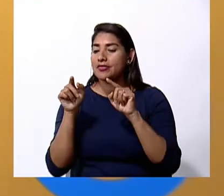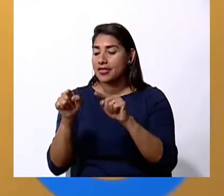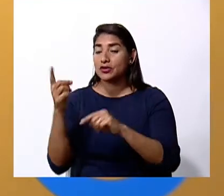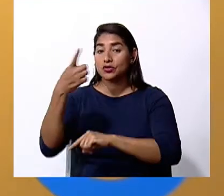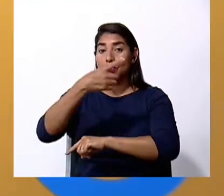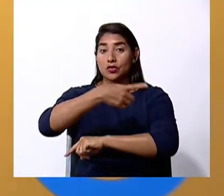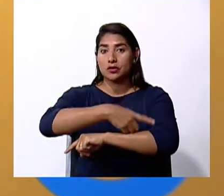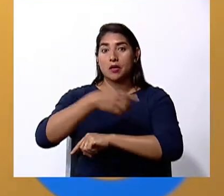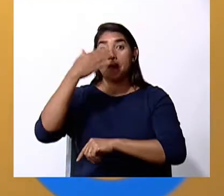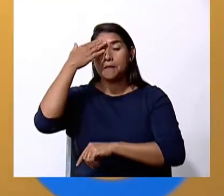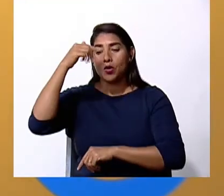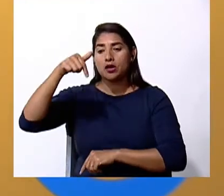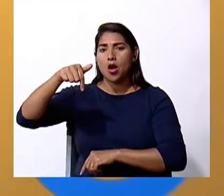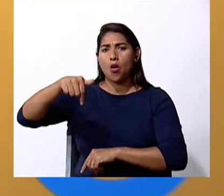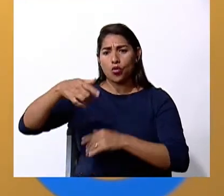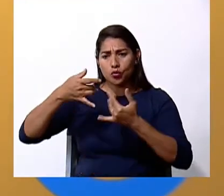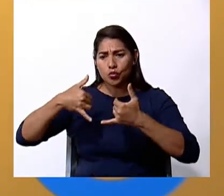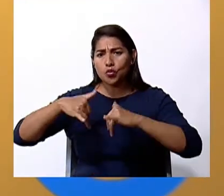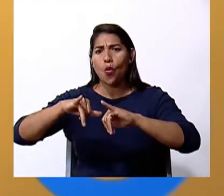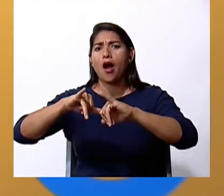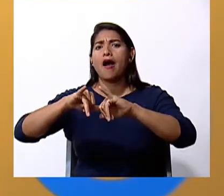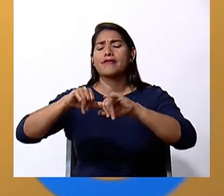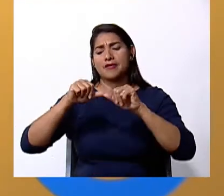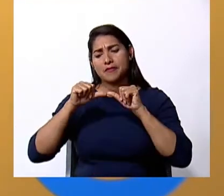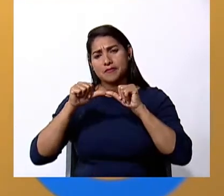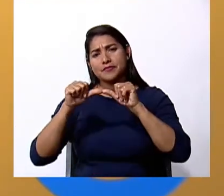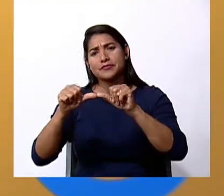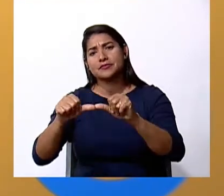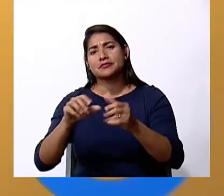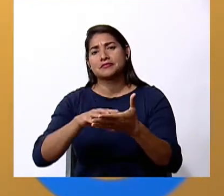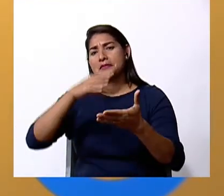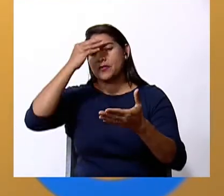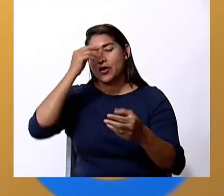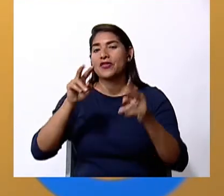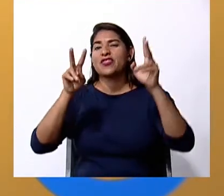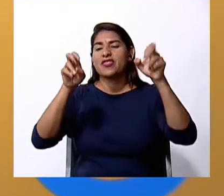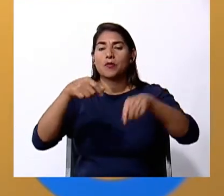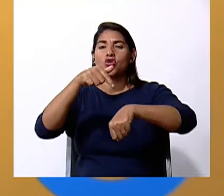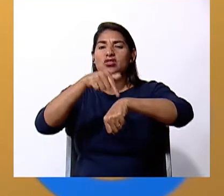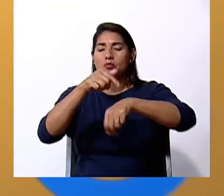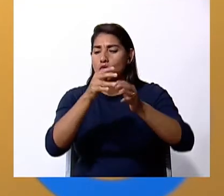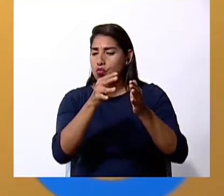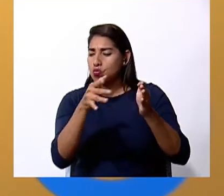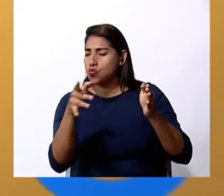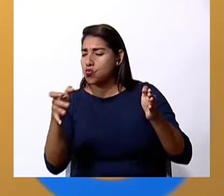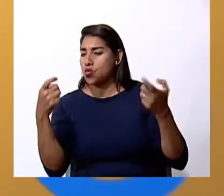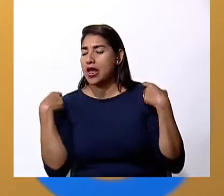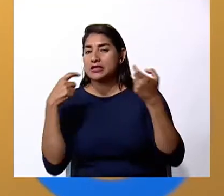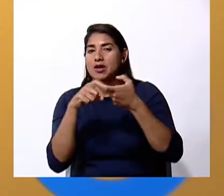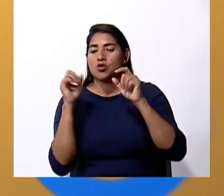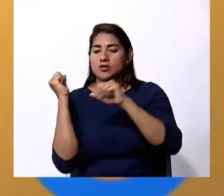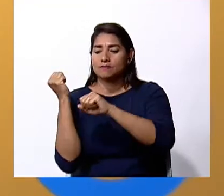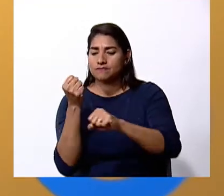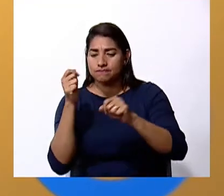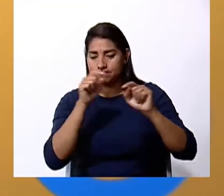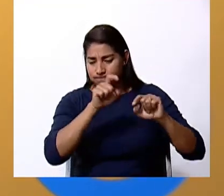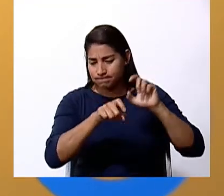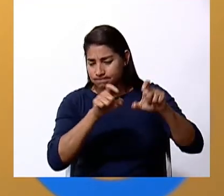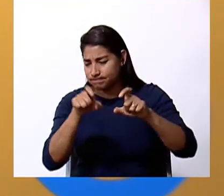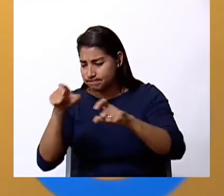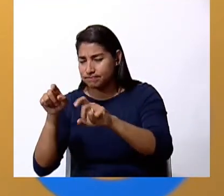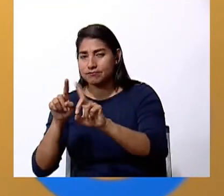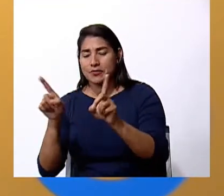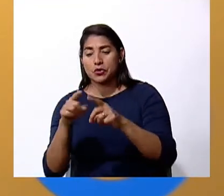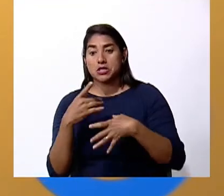días, porque hoy todavía continuamos con el tema de la colonia, porque es un tema muy interesante y